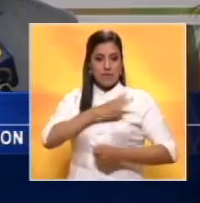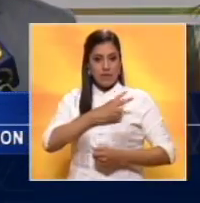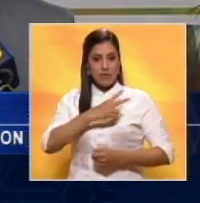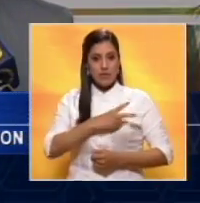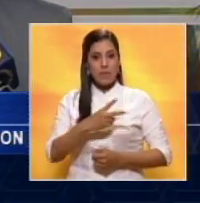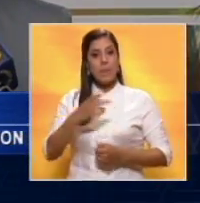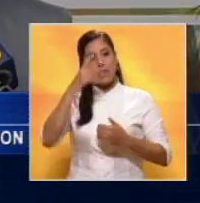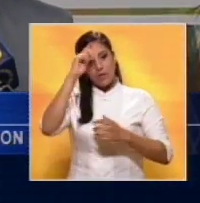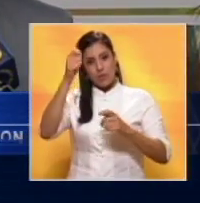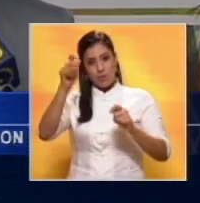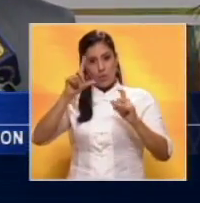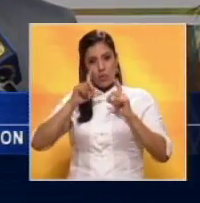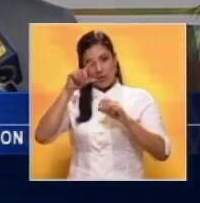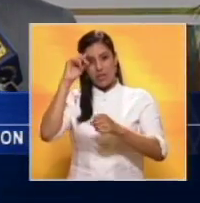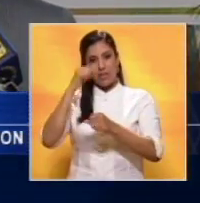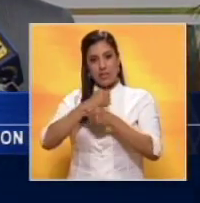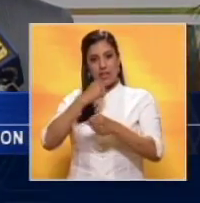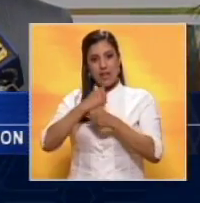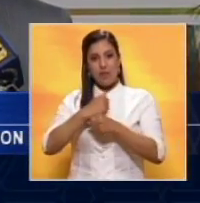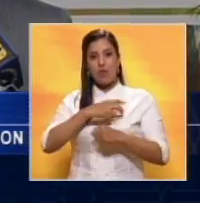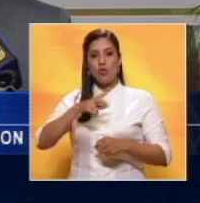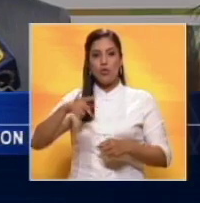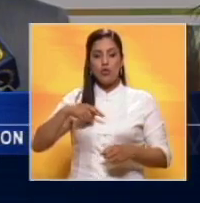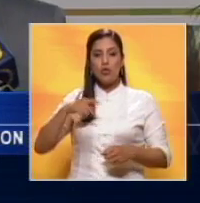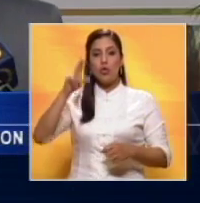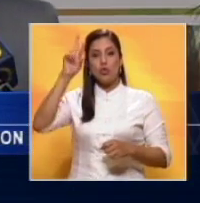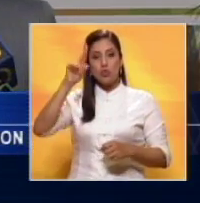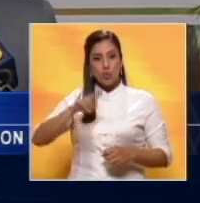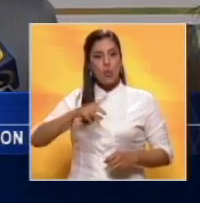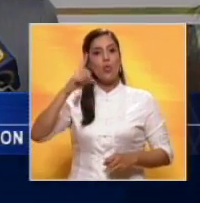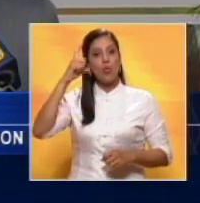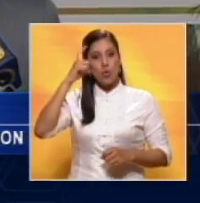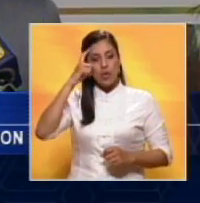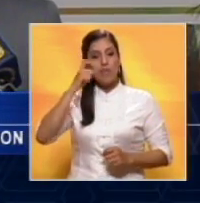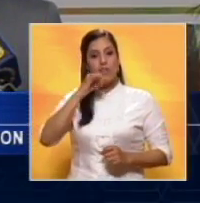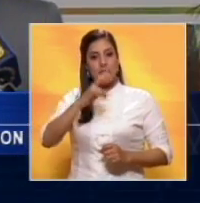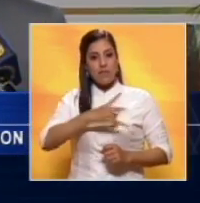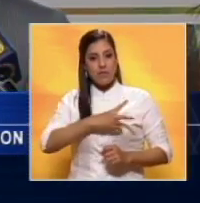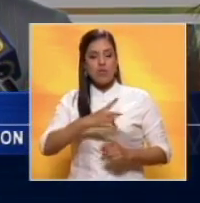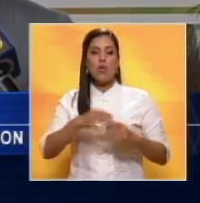Venevisión. Un reconocimiento al trabajo que hacemos todos los días en